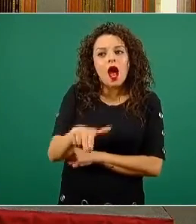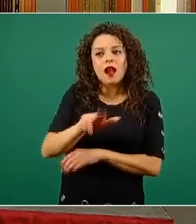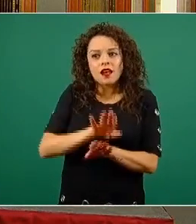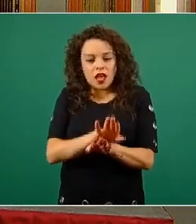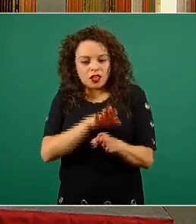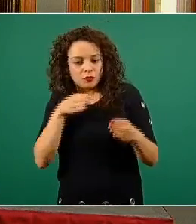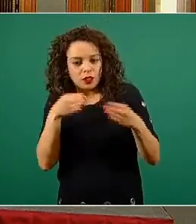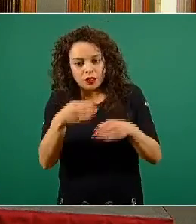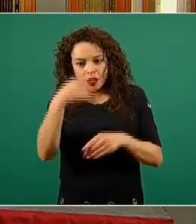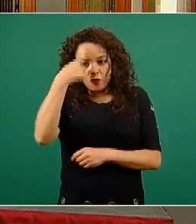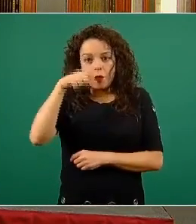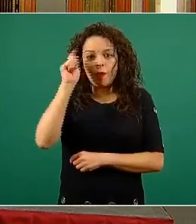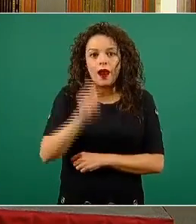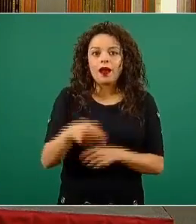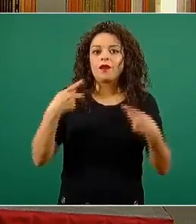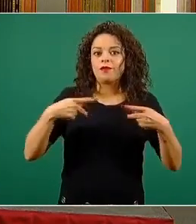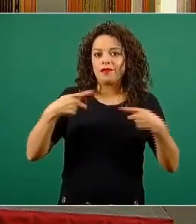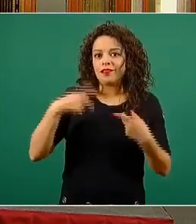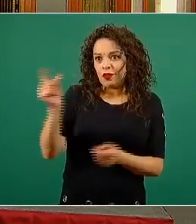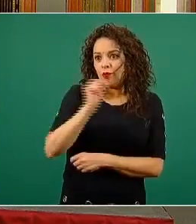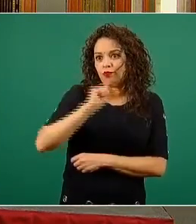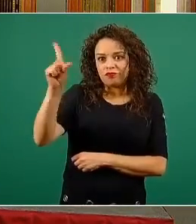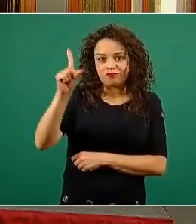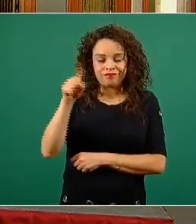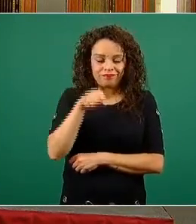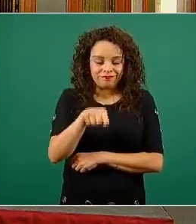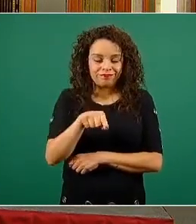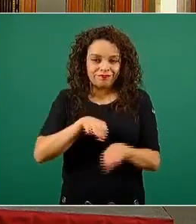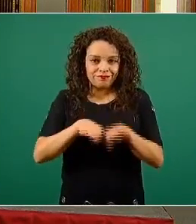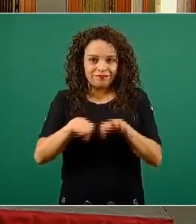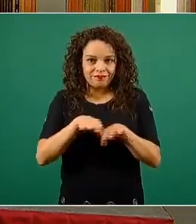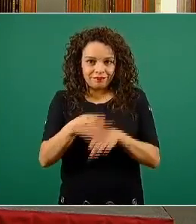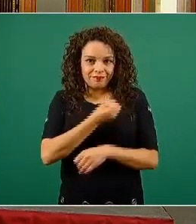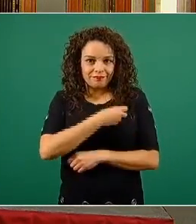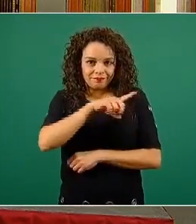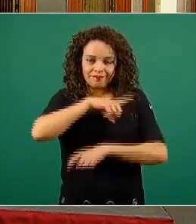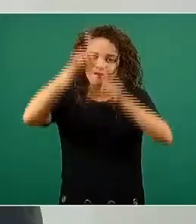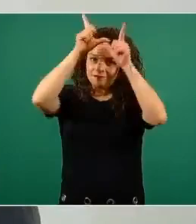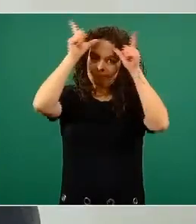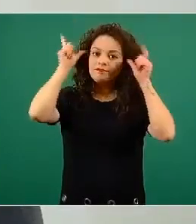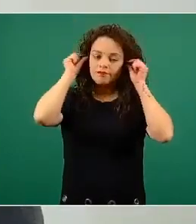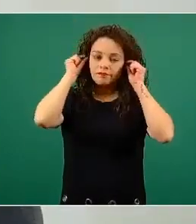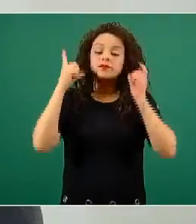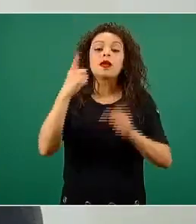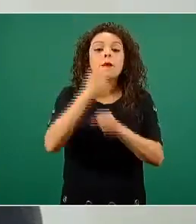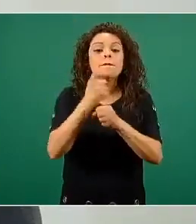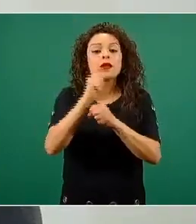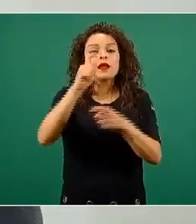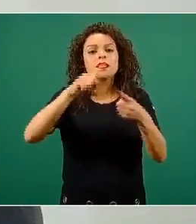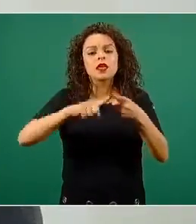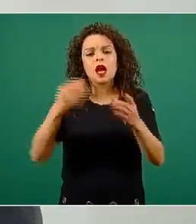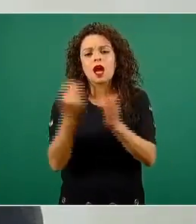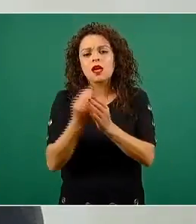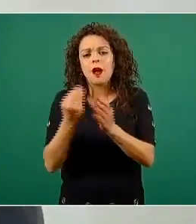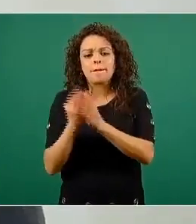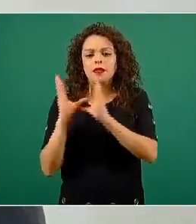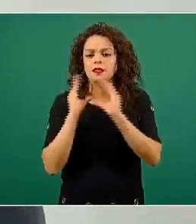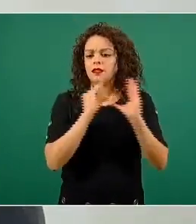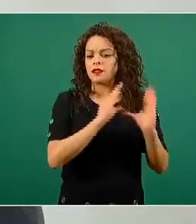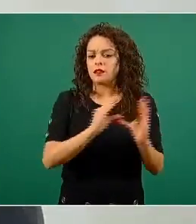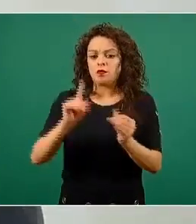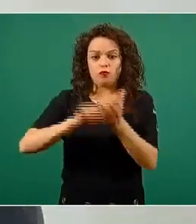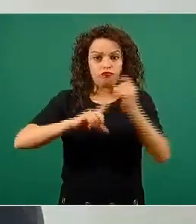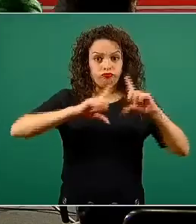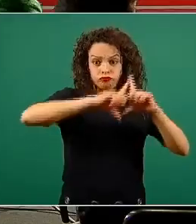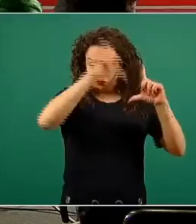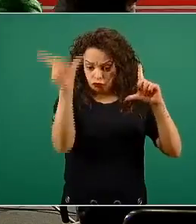los profesionales de enfermería y me permitiré resaltar. La primera de ellas era una capacitación, un programa de capacitación a nivel nacional, sobre todo